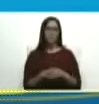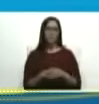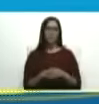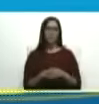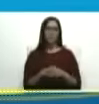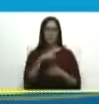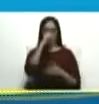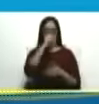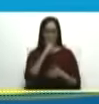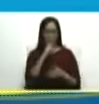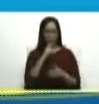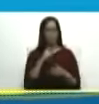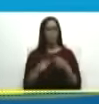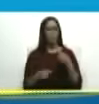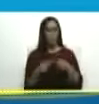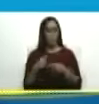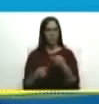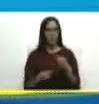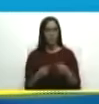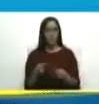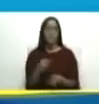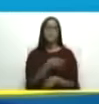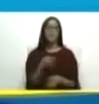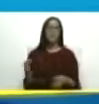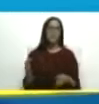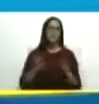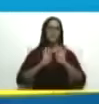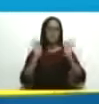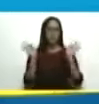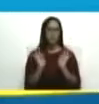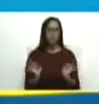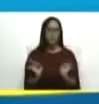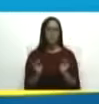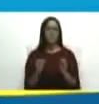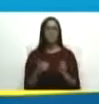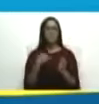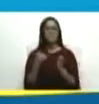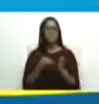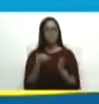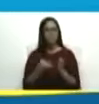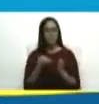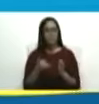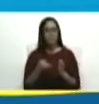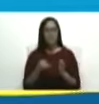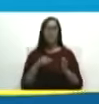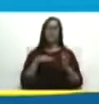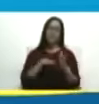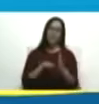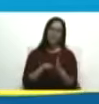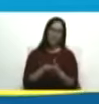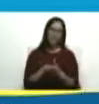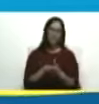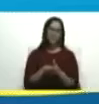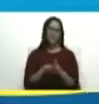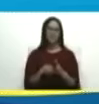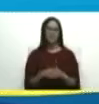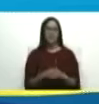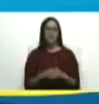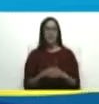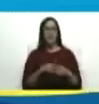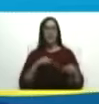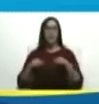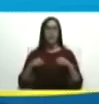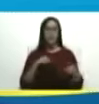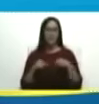año por año perfeccione sus mecanismos institucionales y avance hacia adelante en la